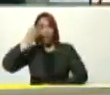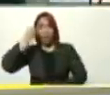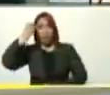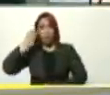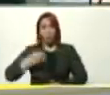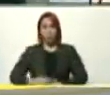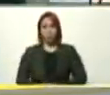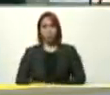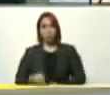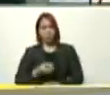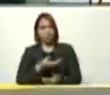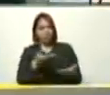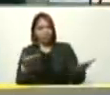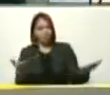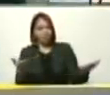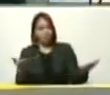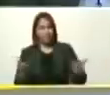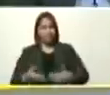Ustedes han